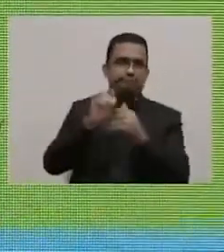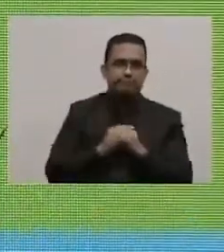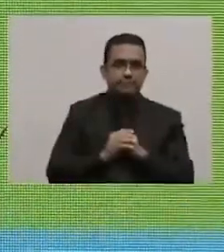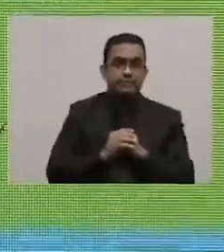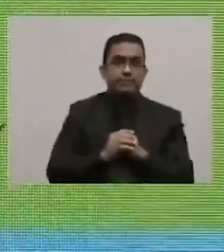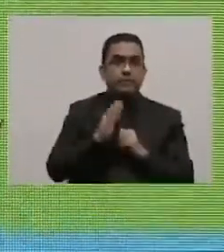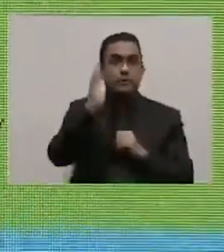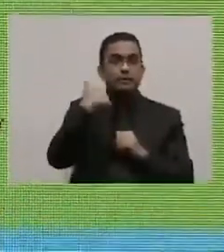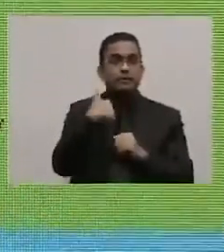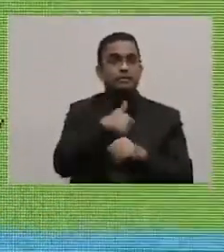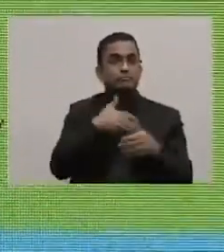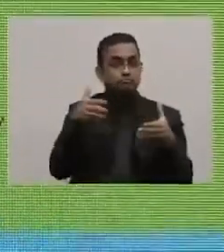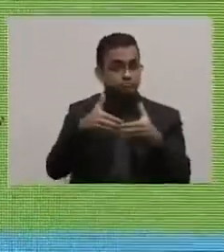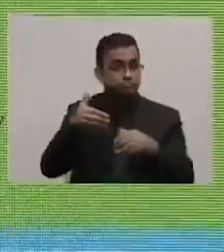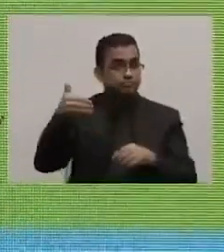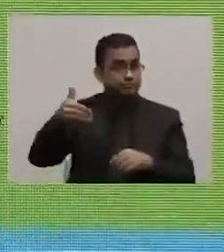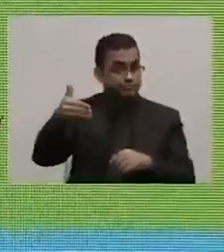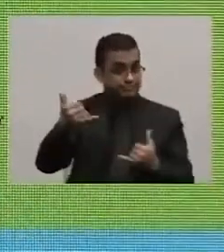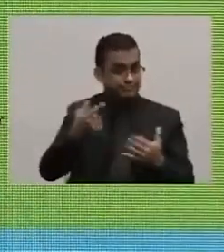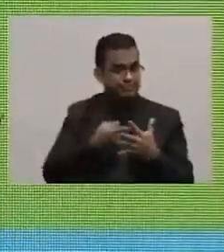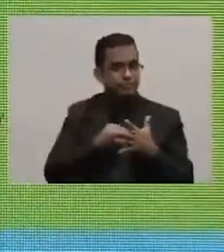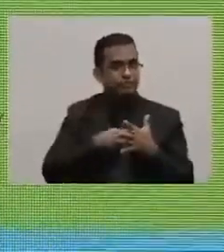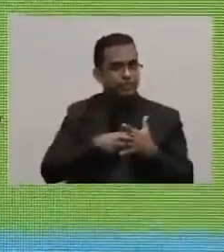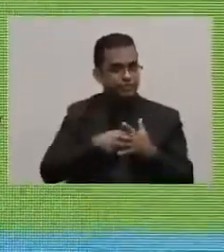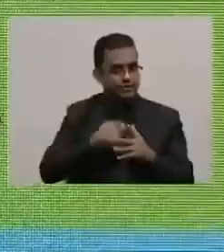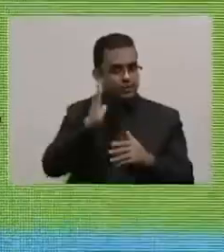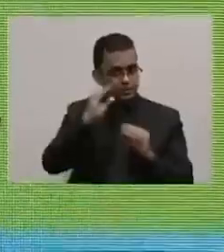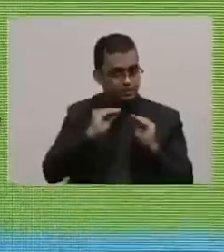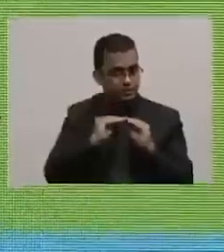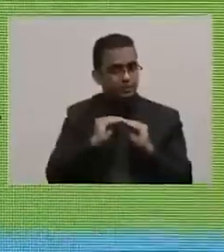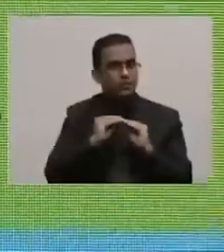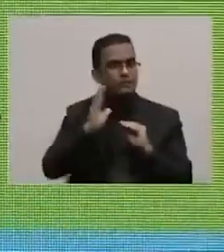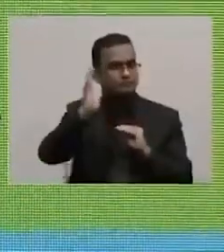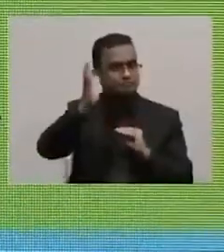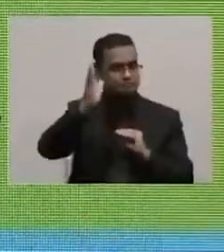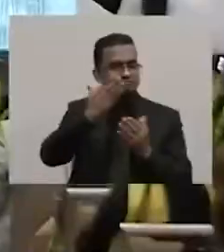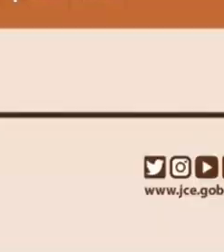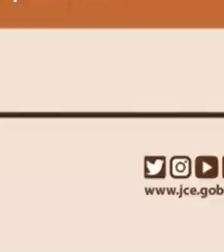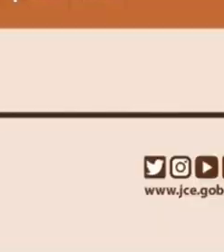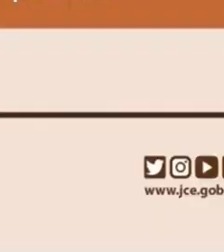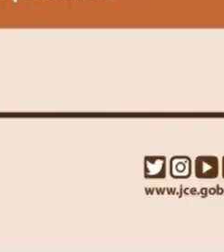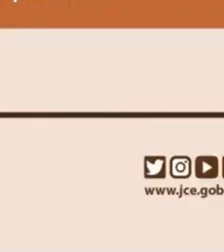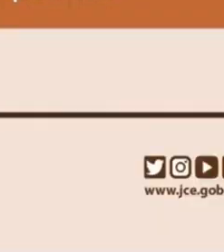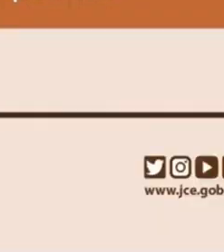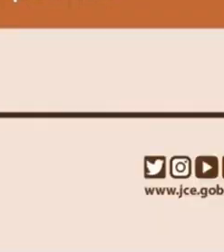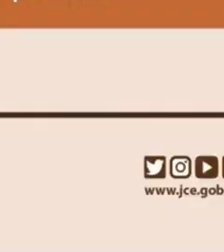viendo en otros encuentros. Apenas estamos empezando. Muchas gracias. Buenos días.